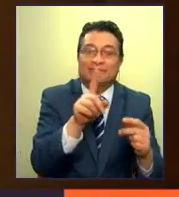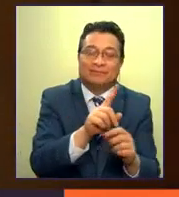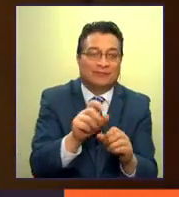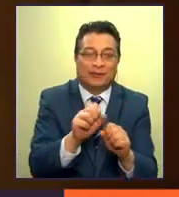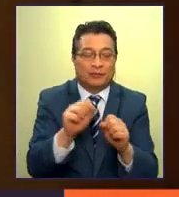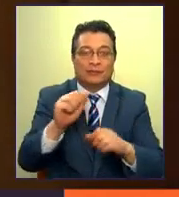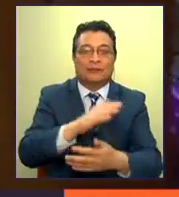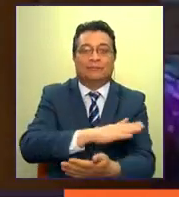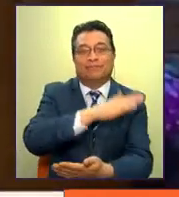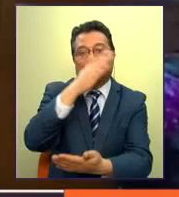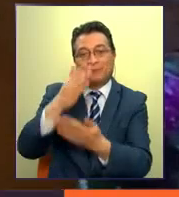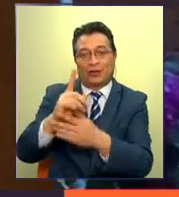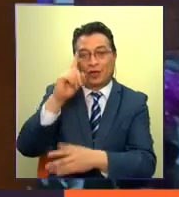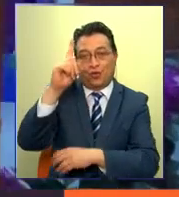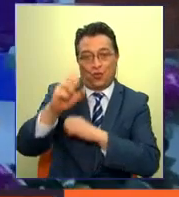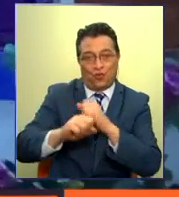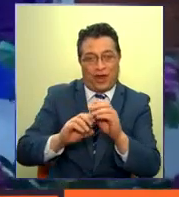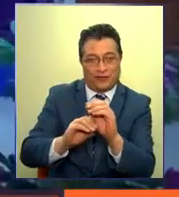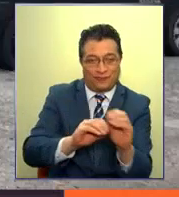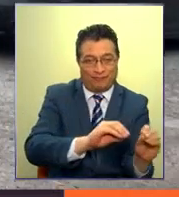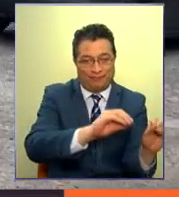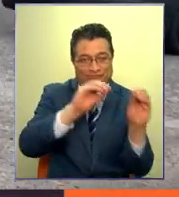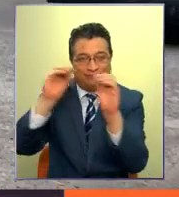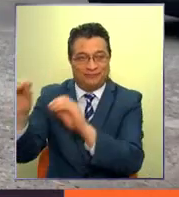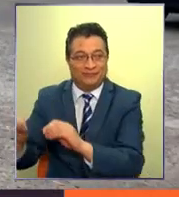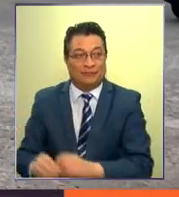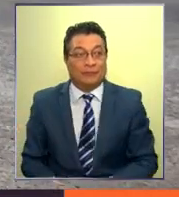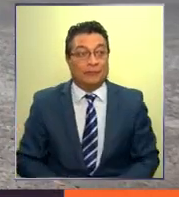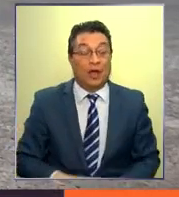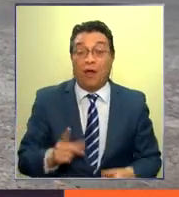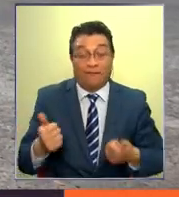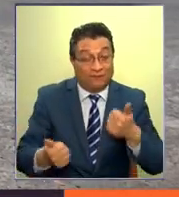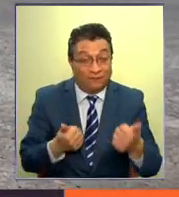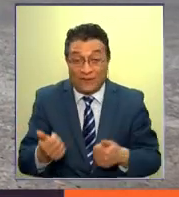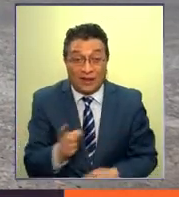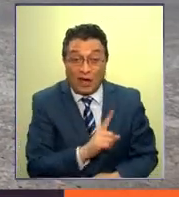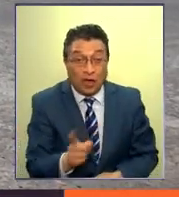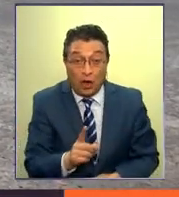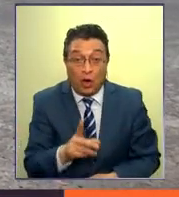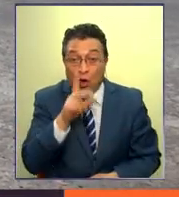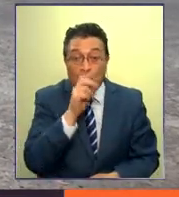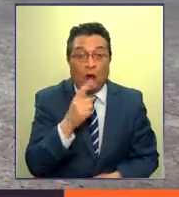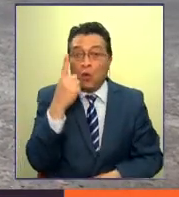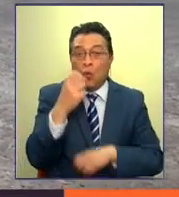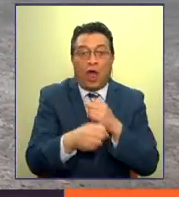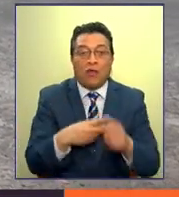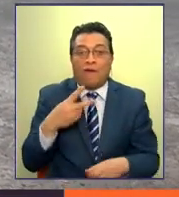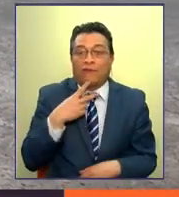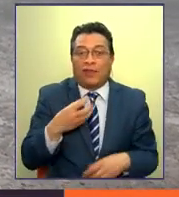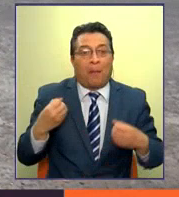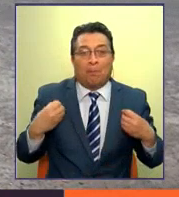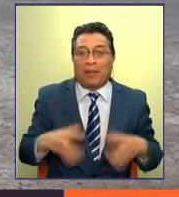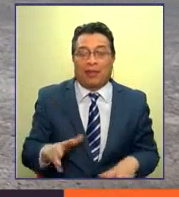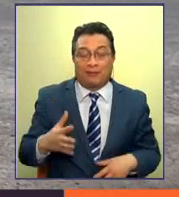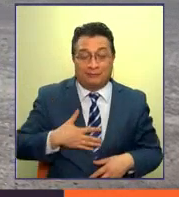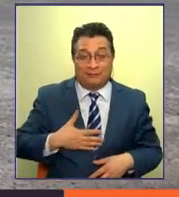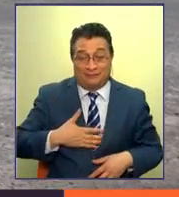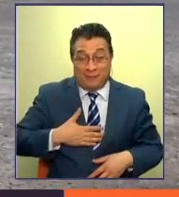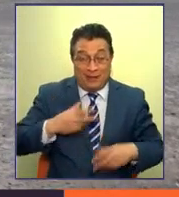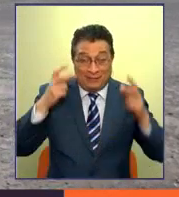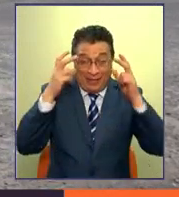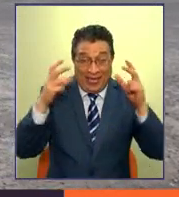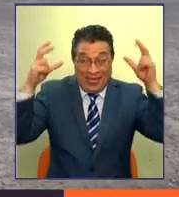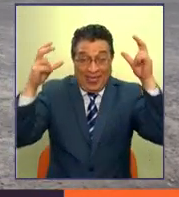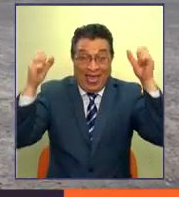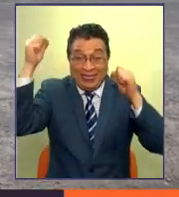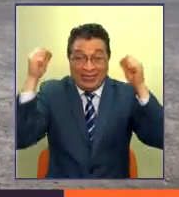hasta el próximo año. No bailar es no tener tu año de vida. Para nosotros la Tirana es